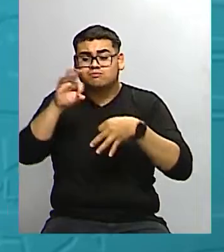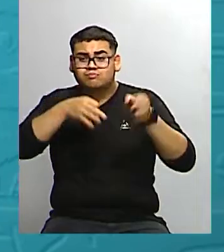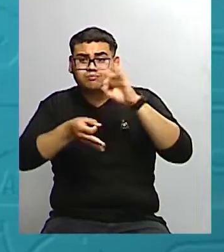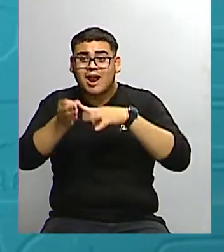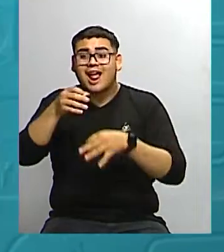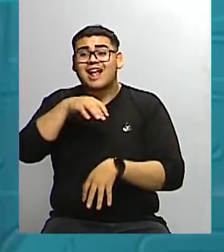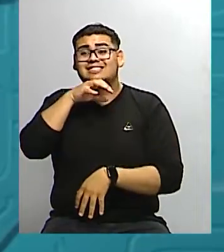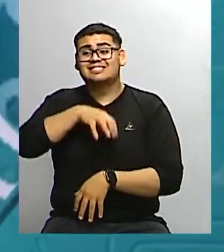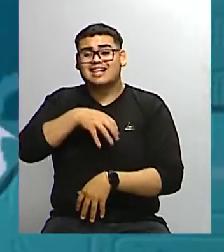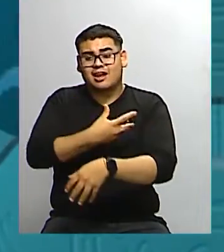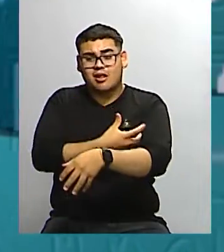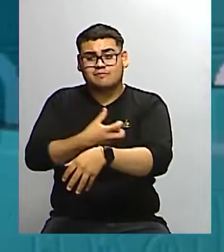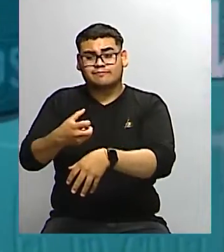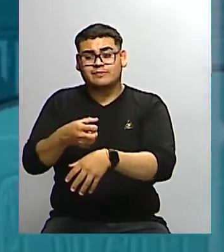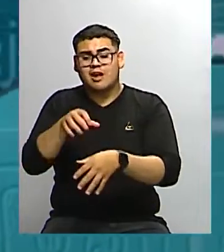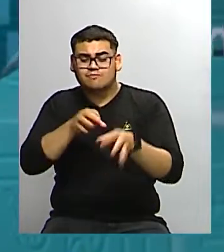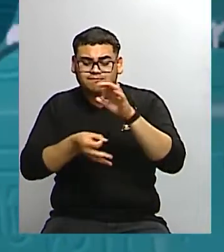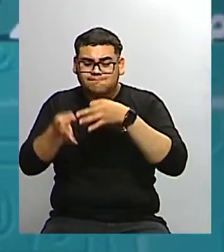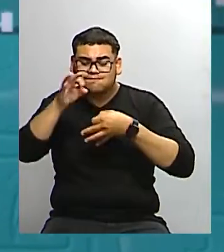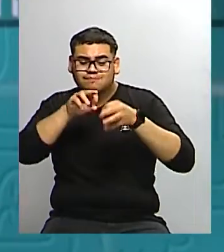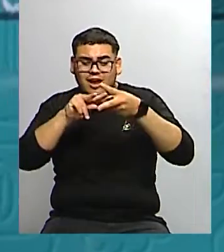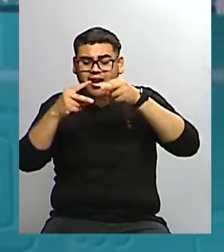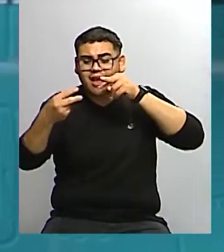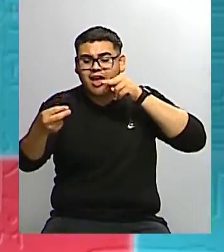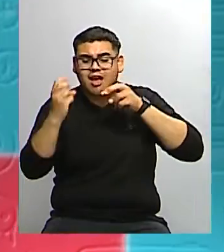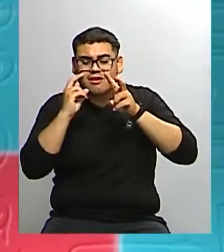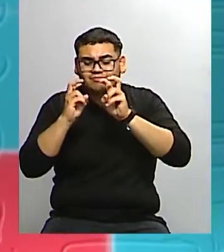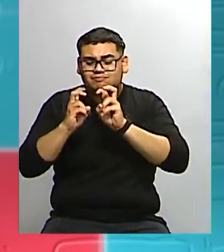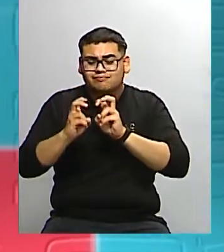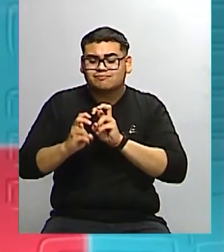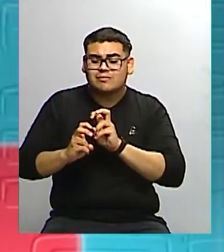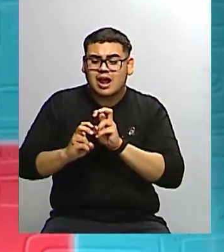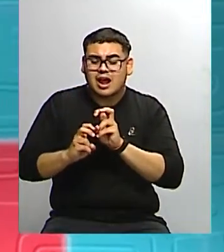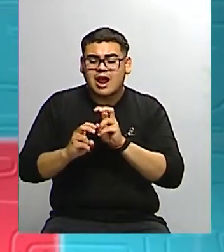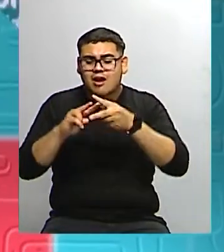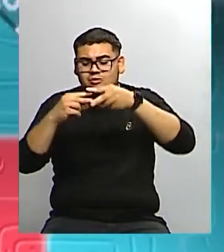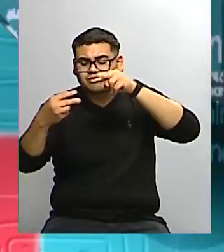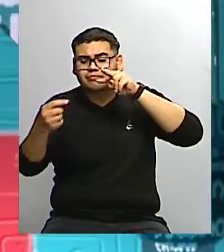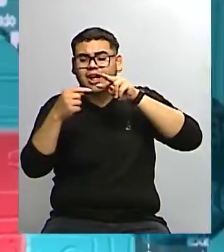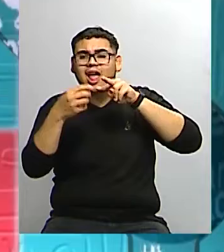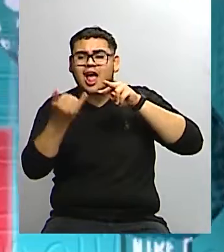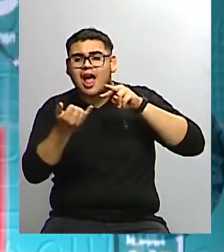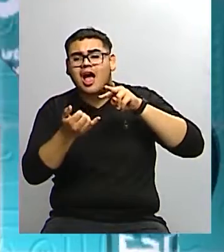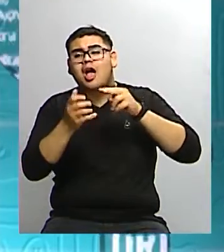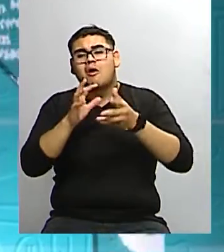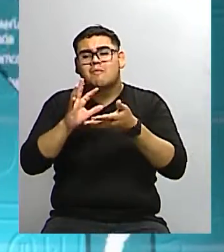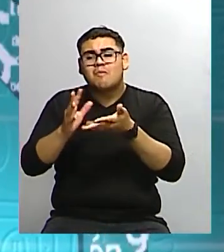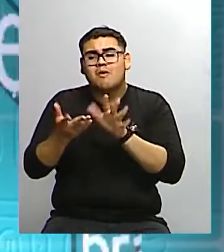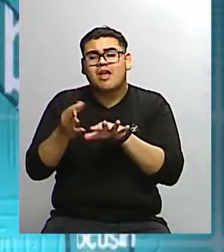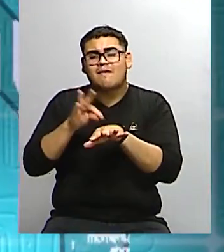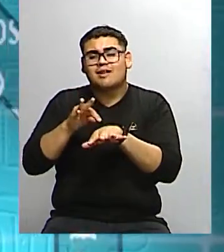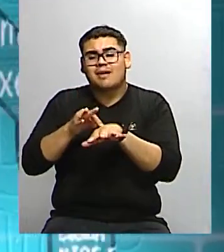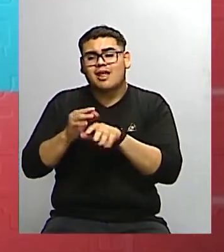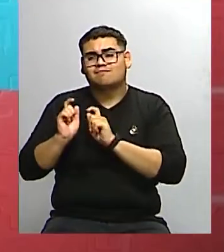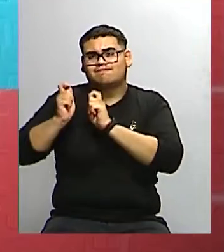esa persona y en búsqueda de alteraciones genéticas que podrían predisponer al cáncer. Por